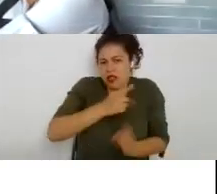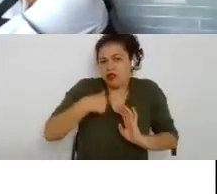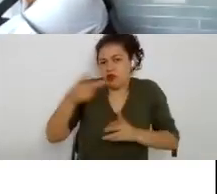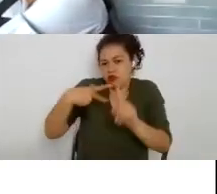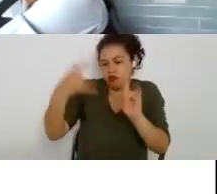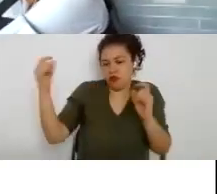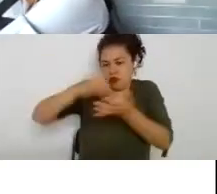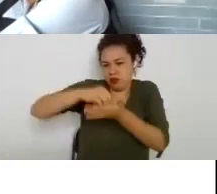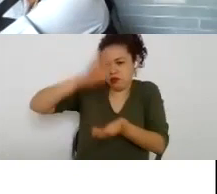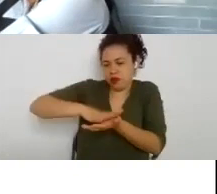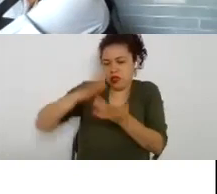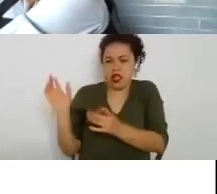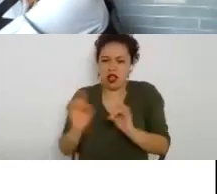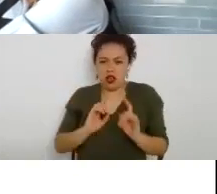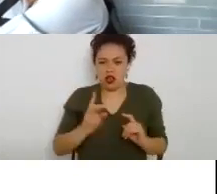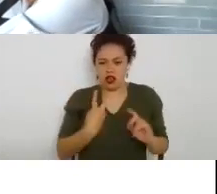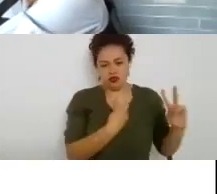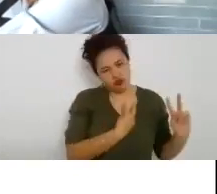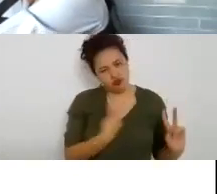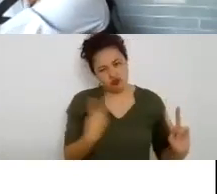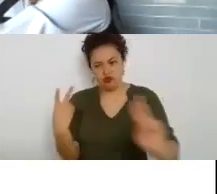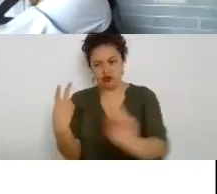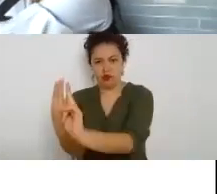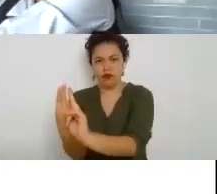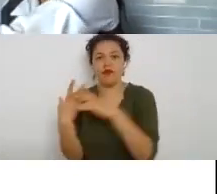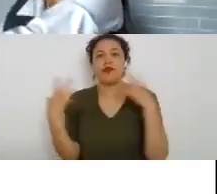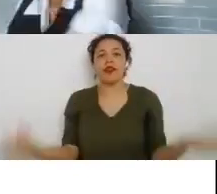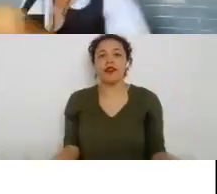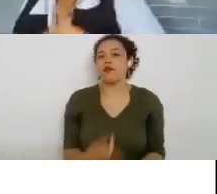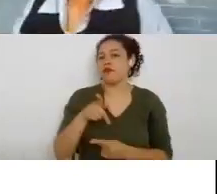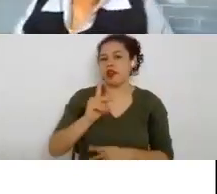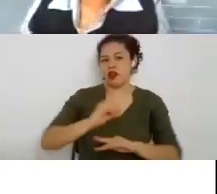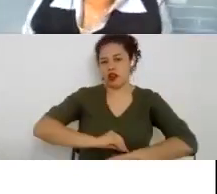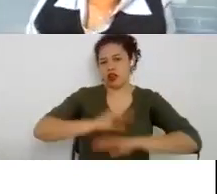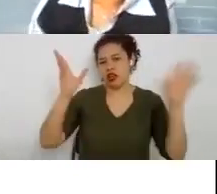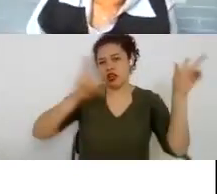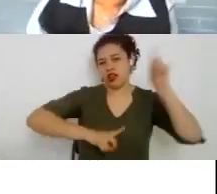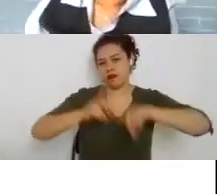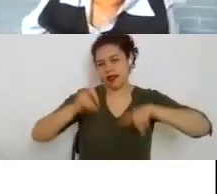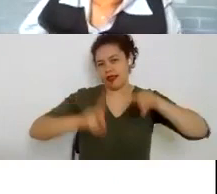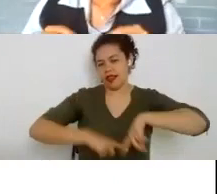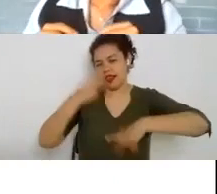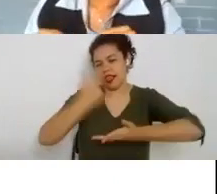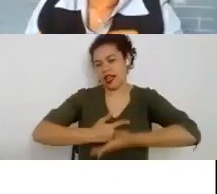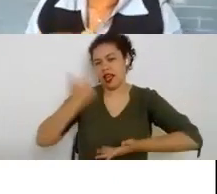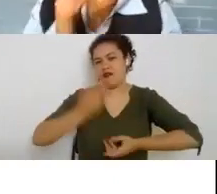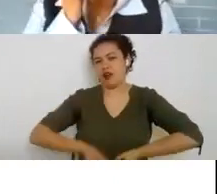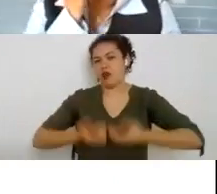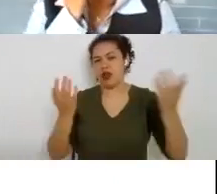yo salgo con él y ellos salen y me encuentran allá, pero desde luego todo depende de la gravedad del asunto,